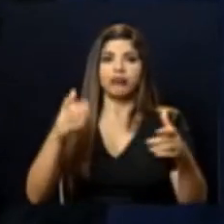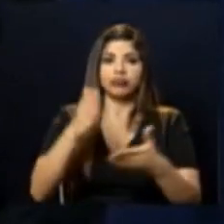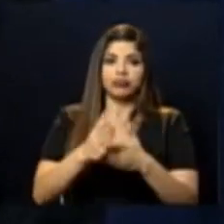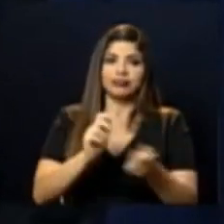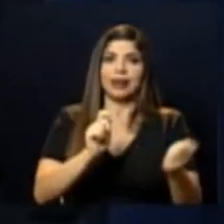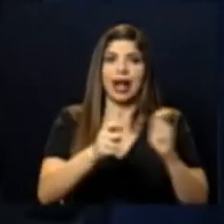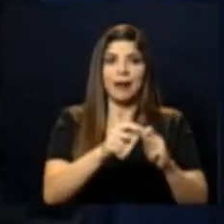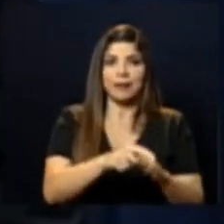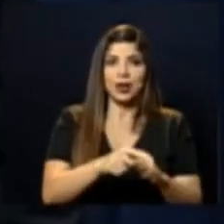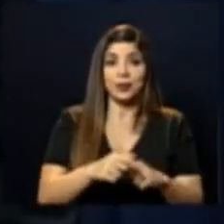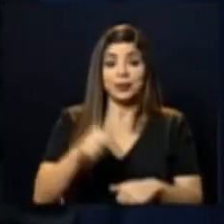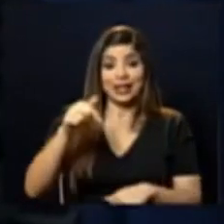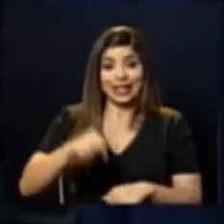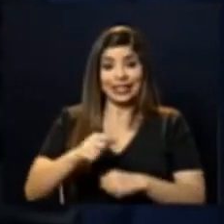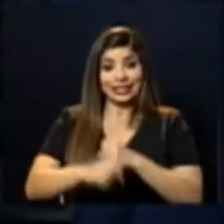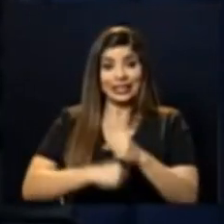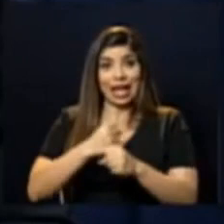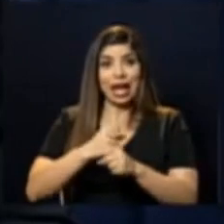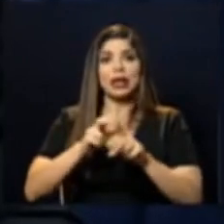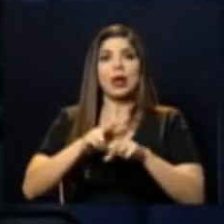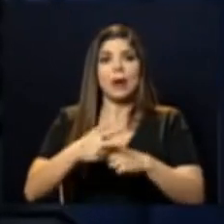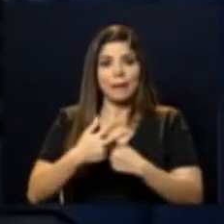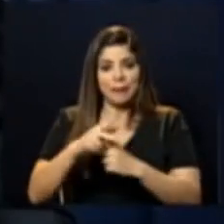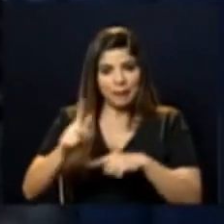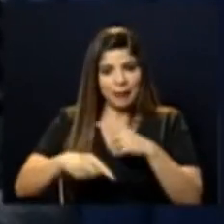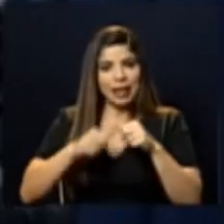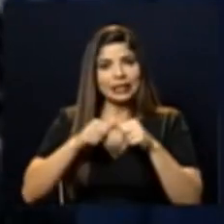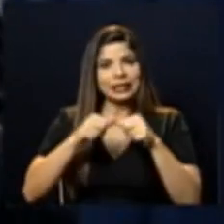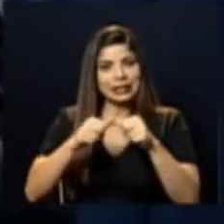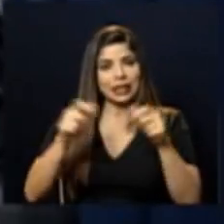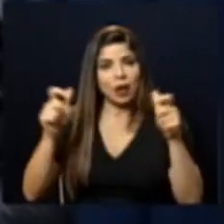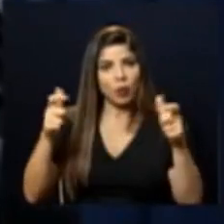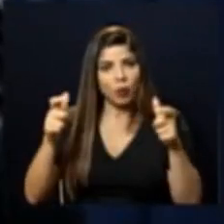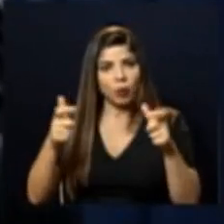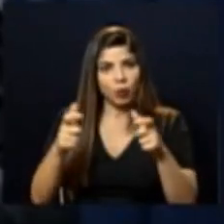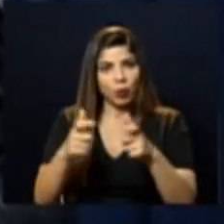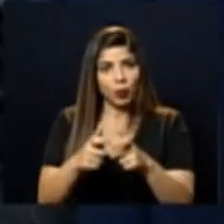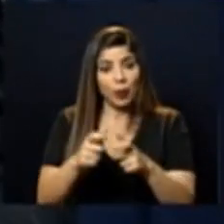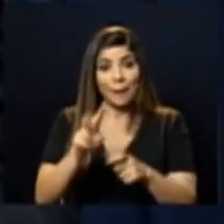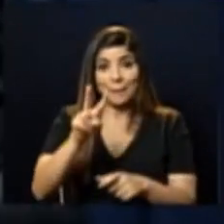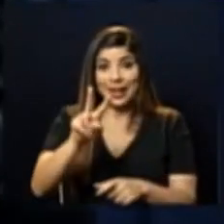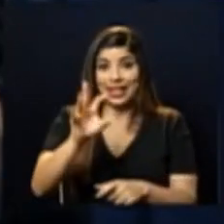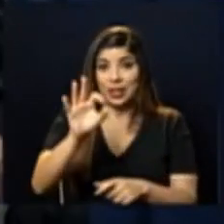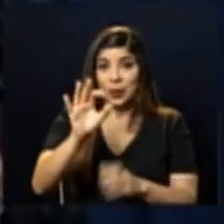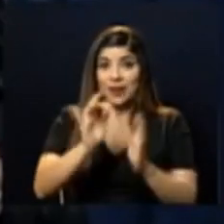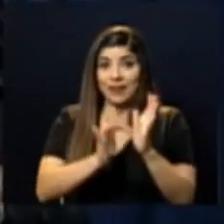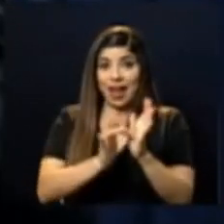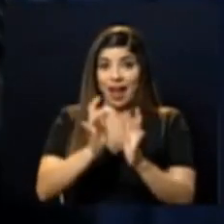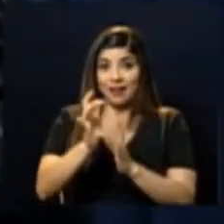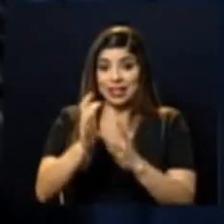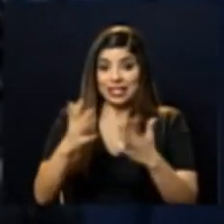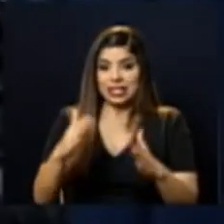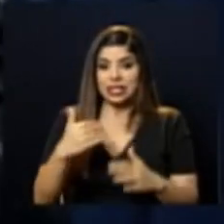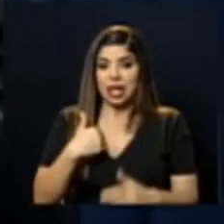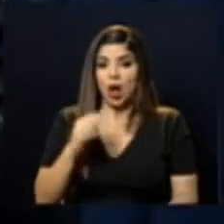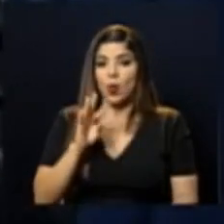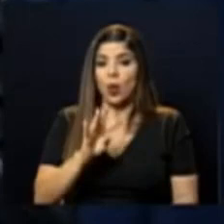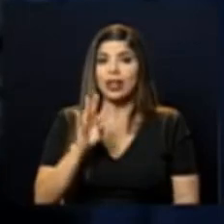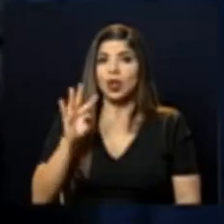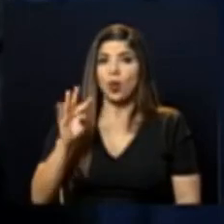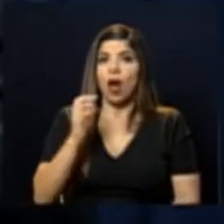En este año continúa la tendencia a la baja. Al 29 de abril tenemos